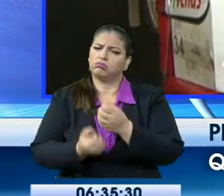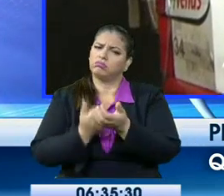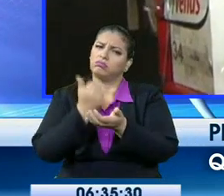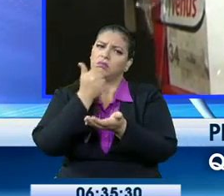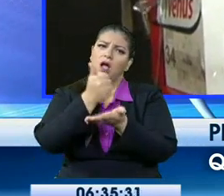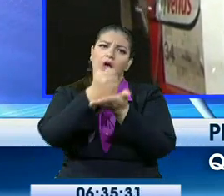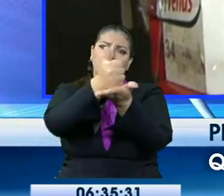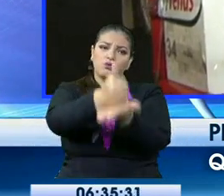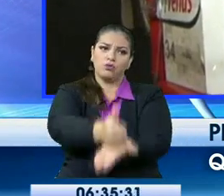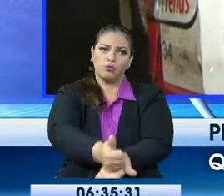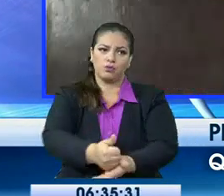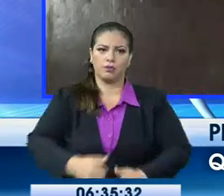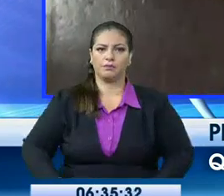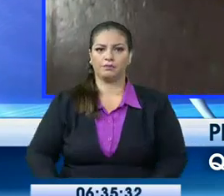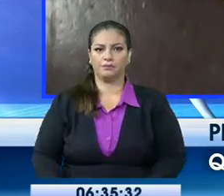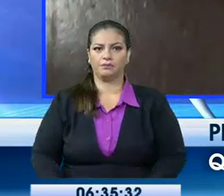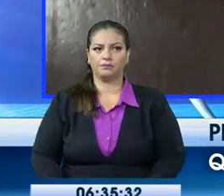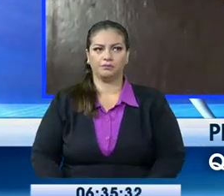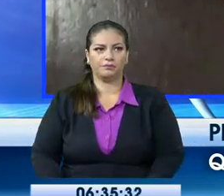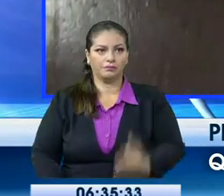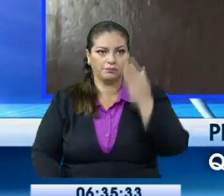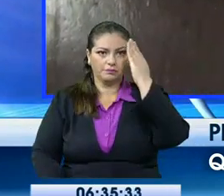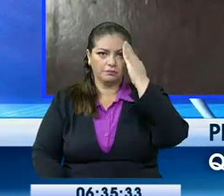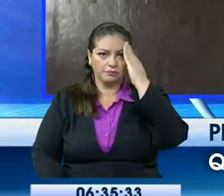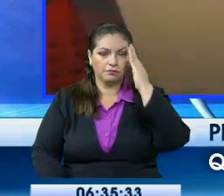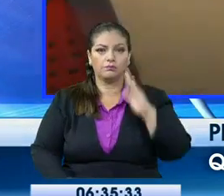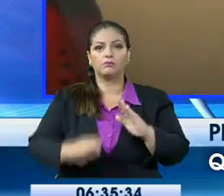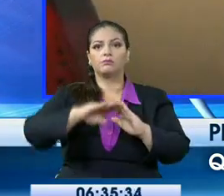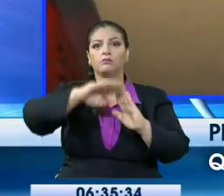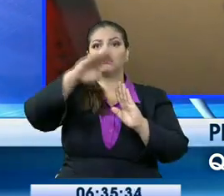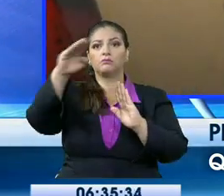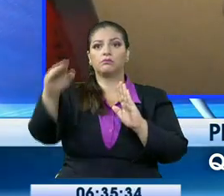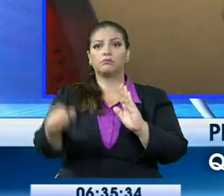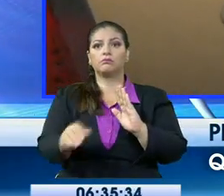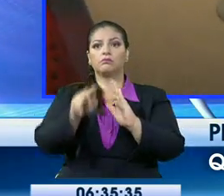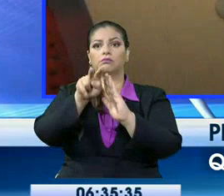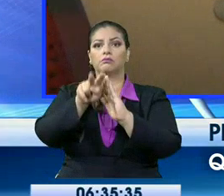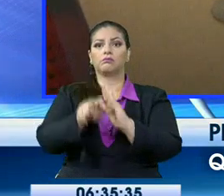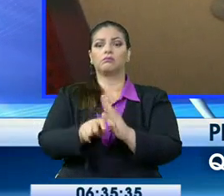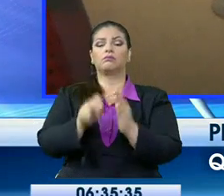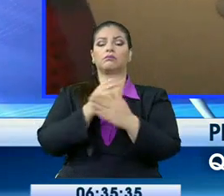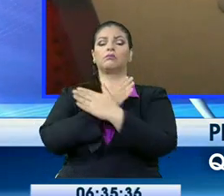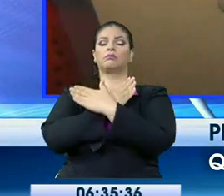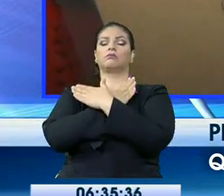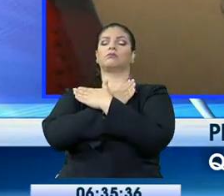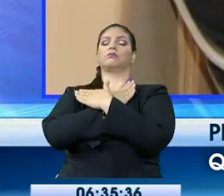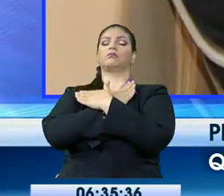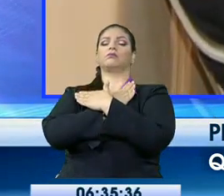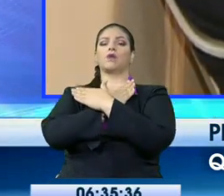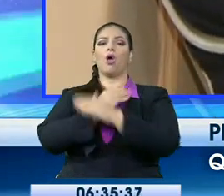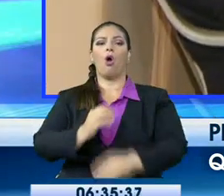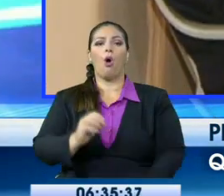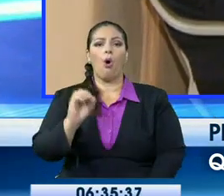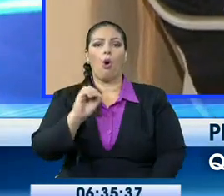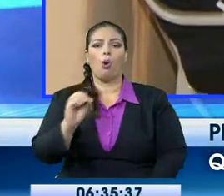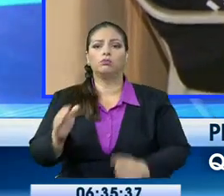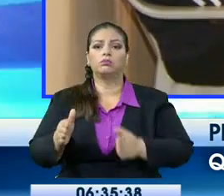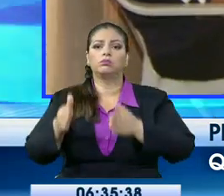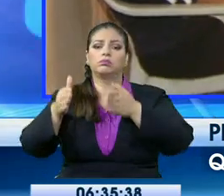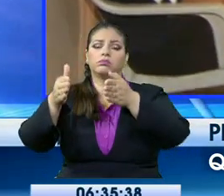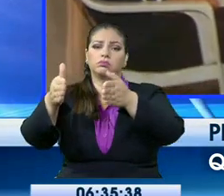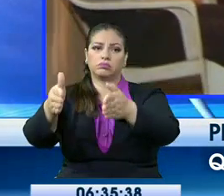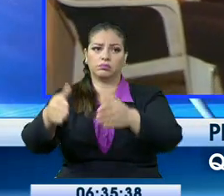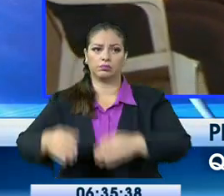funerarias, debe ser la caja, la mortuoria y demás aspectos inherentes a al velatorio? La familia